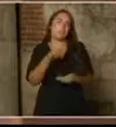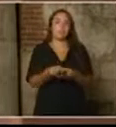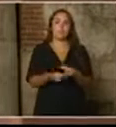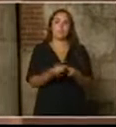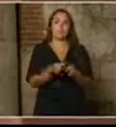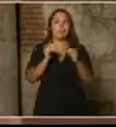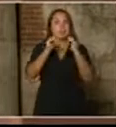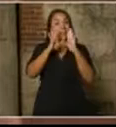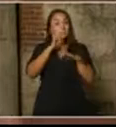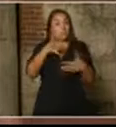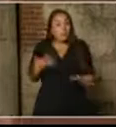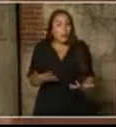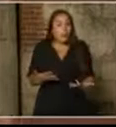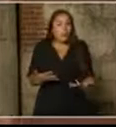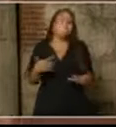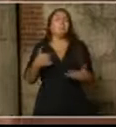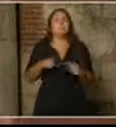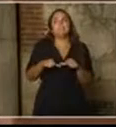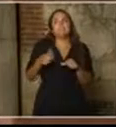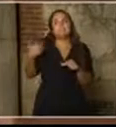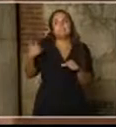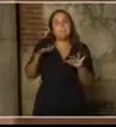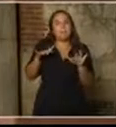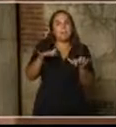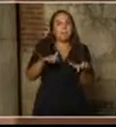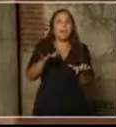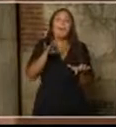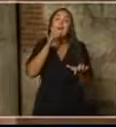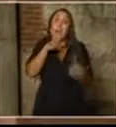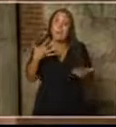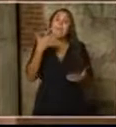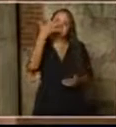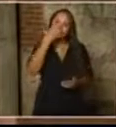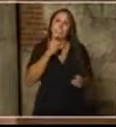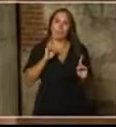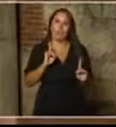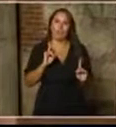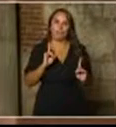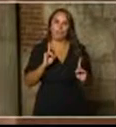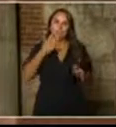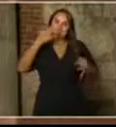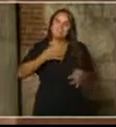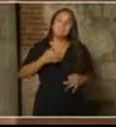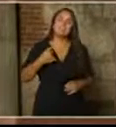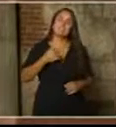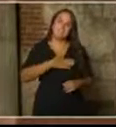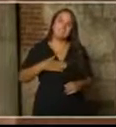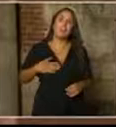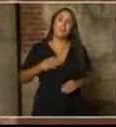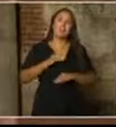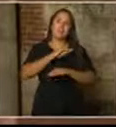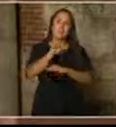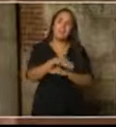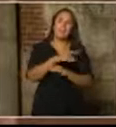mi hogar actual, ese aprendizaje nos lo tomamos muy en serio y procuramos mantener y